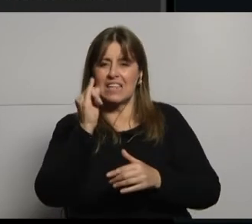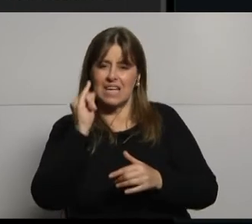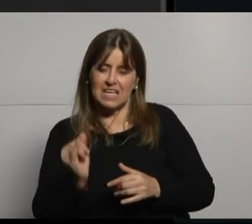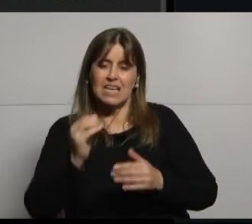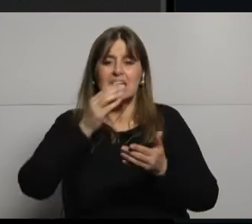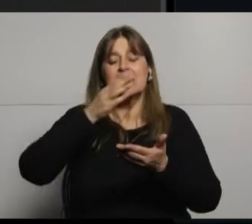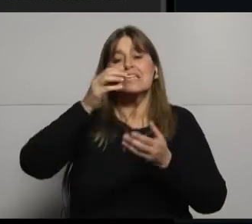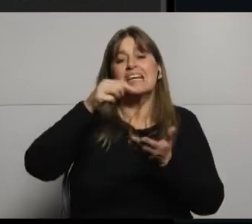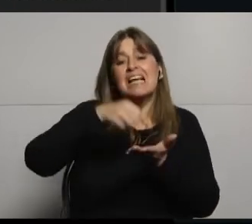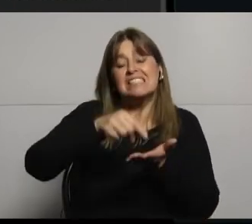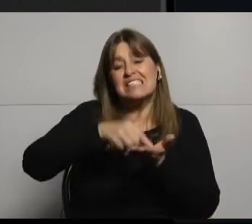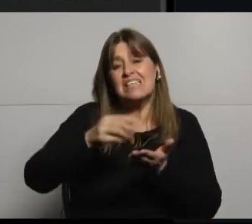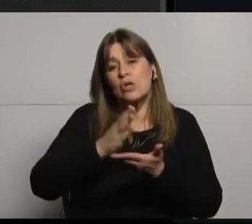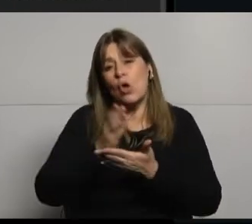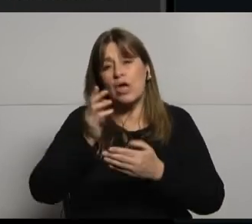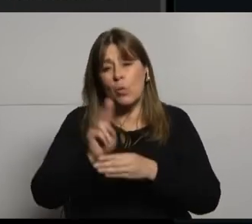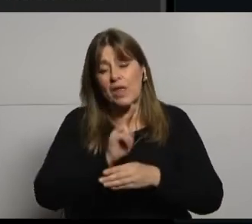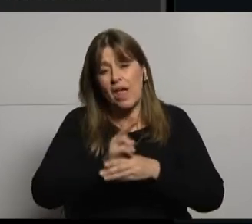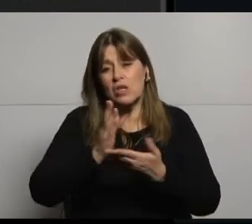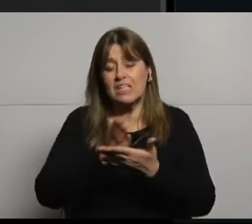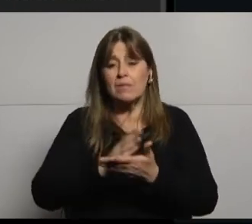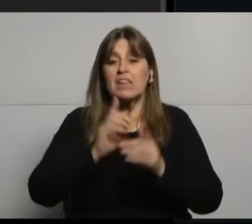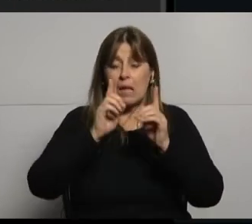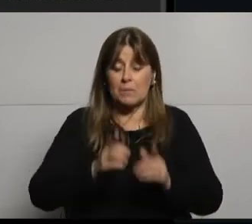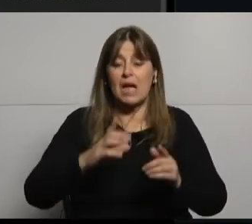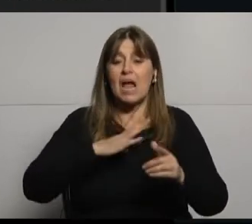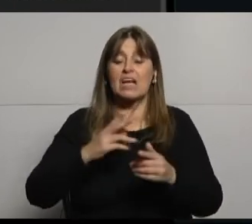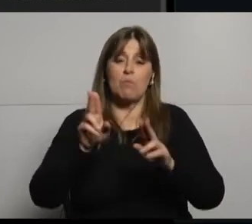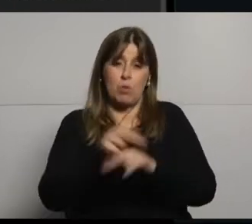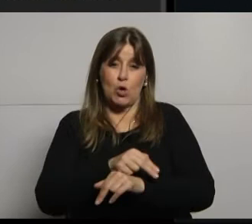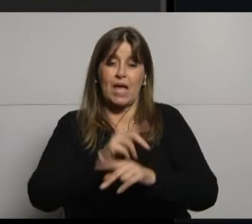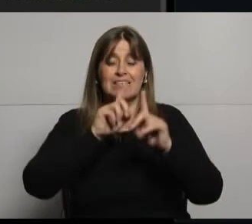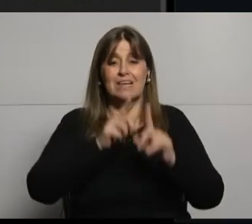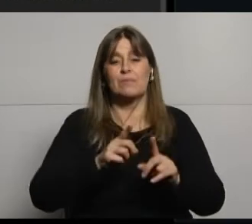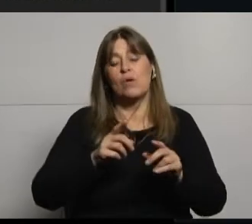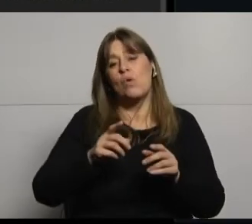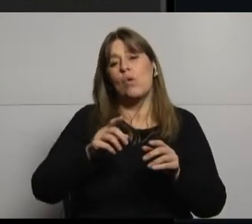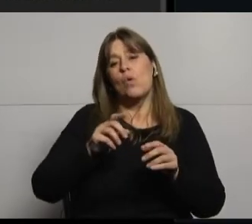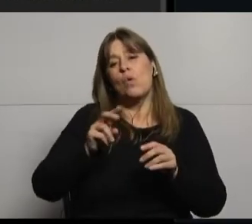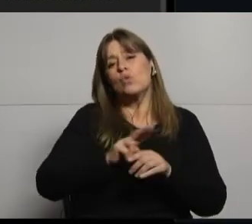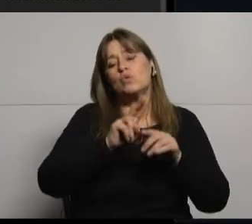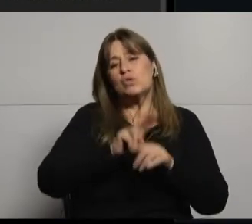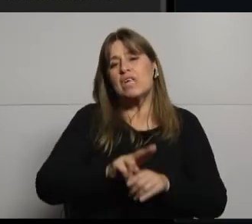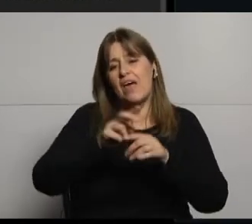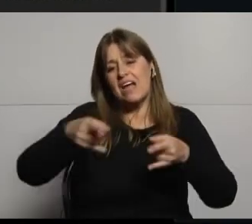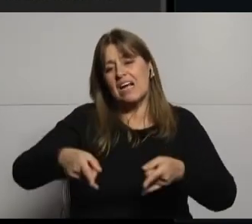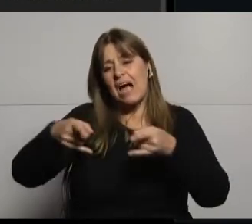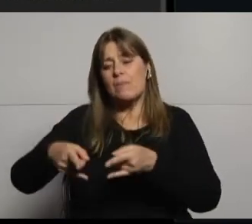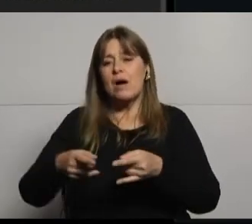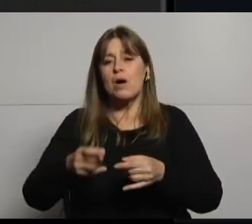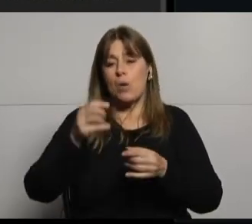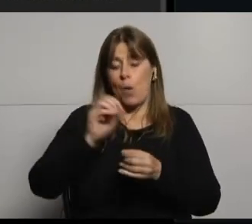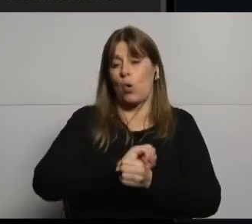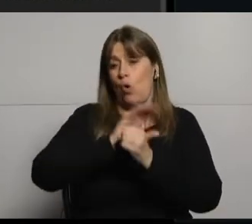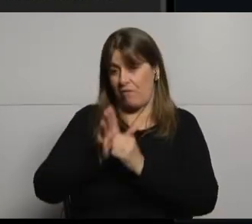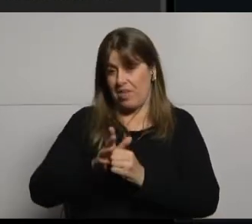cada centro de cuidado intermedio, las camas que tienen bloqueadas, las camas que tienen utilizadas, en particular por el COVID,